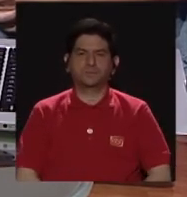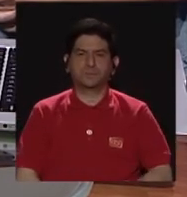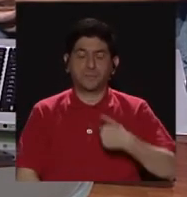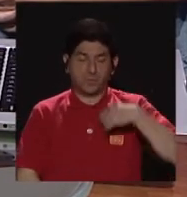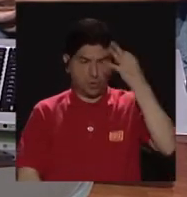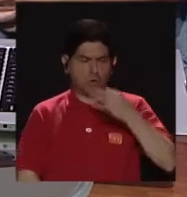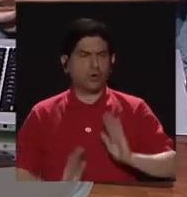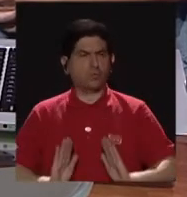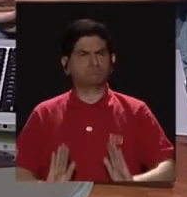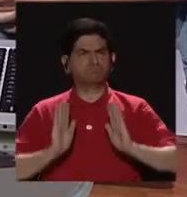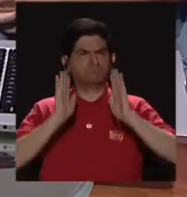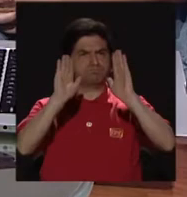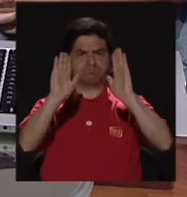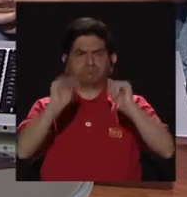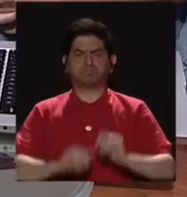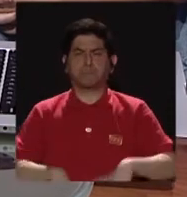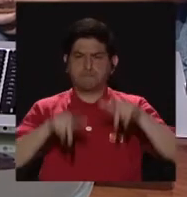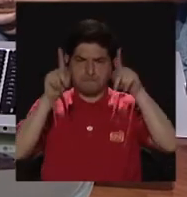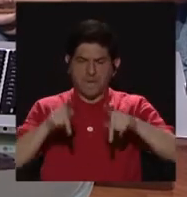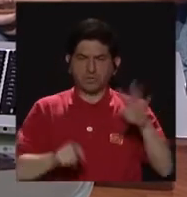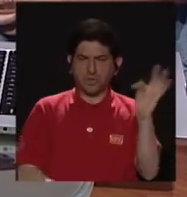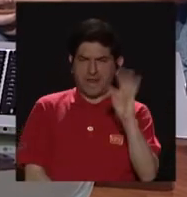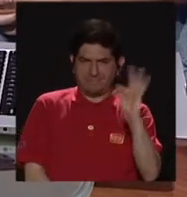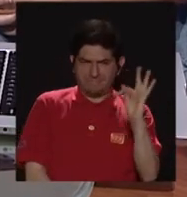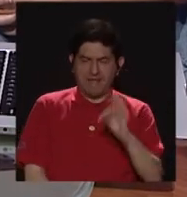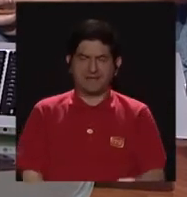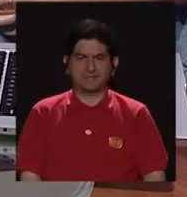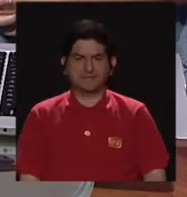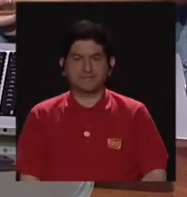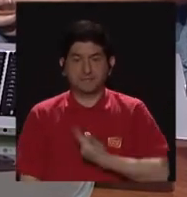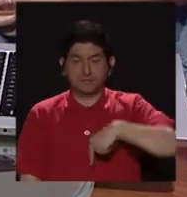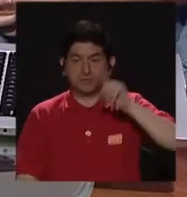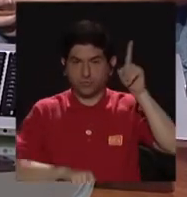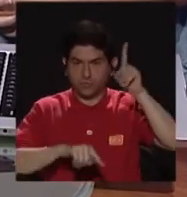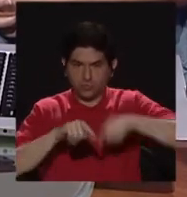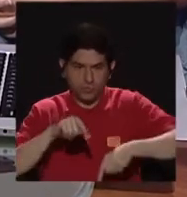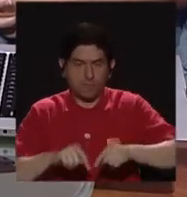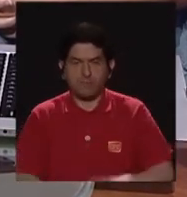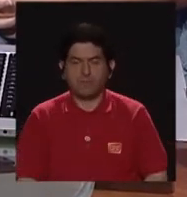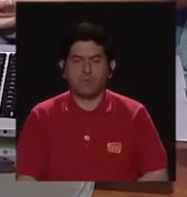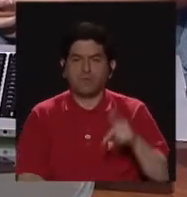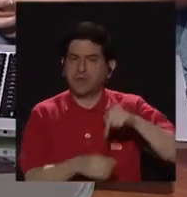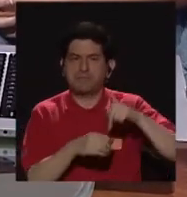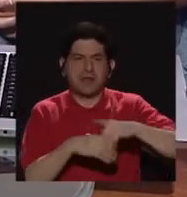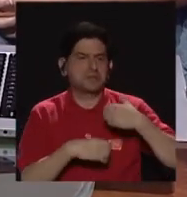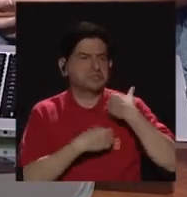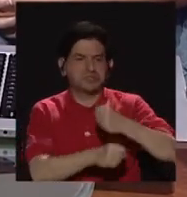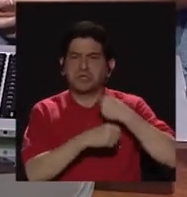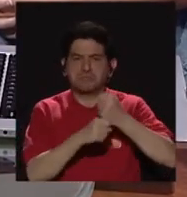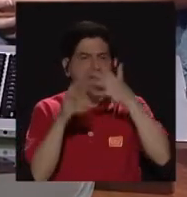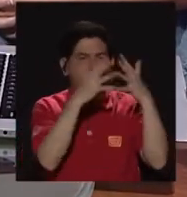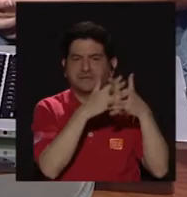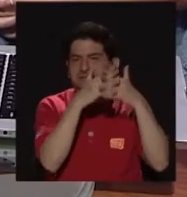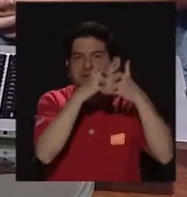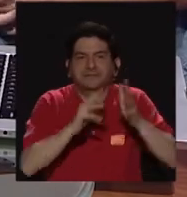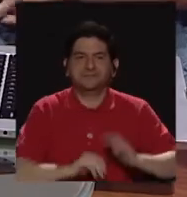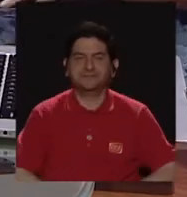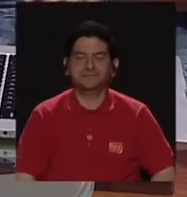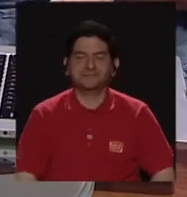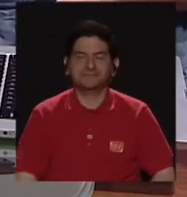fantástico que las personas trans no podamos formar parte del ejército en eeuu